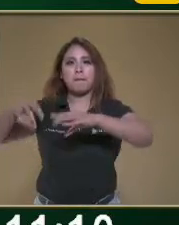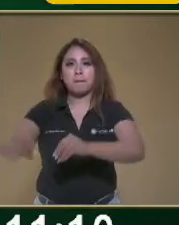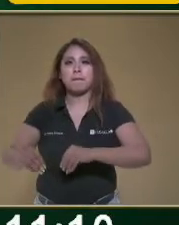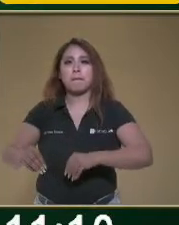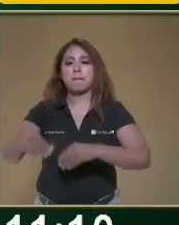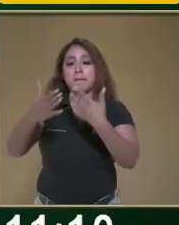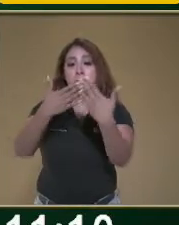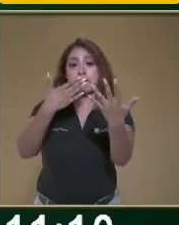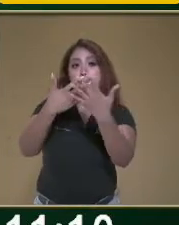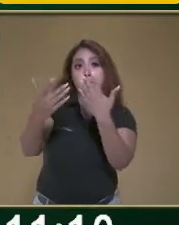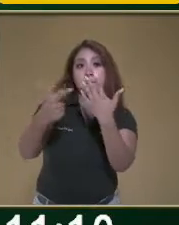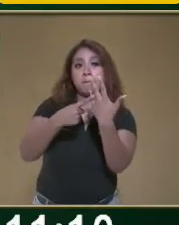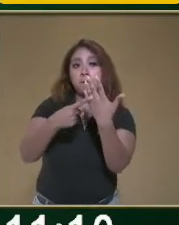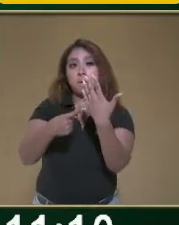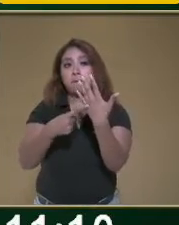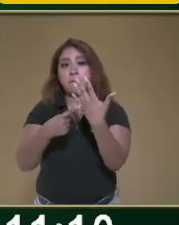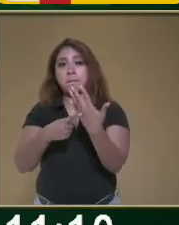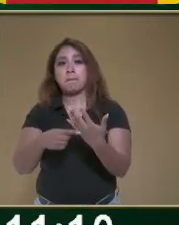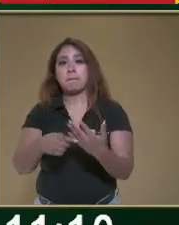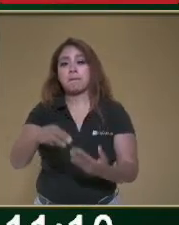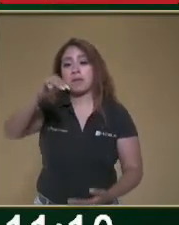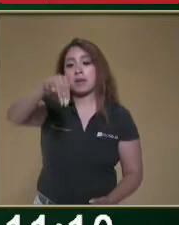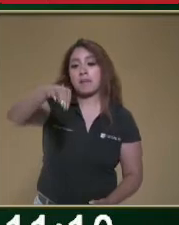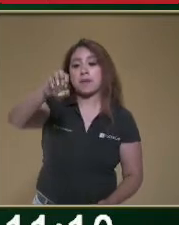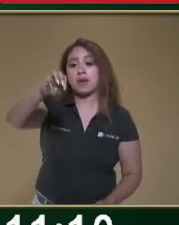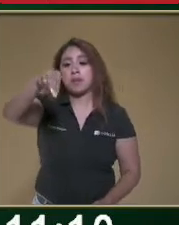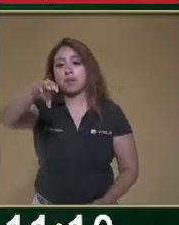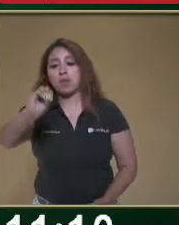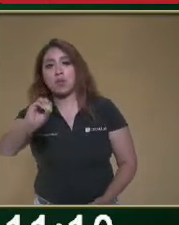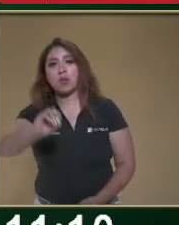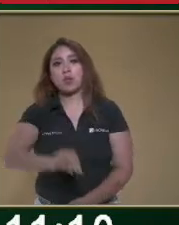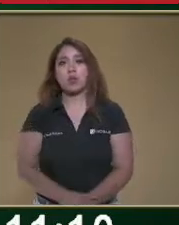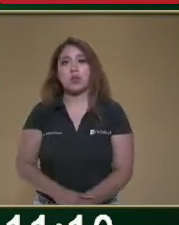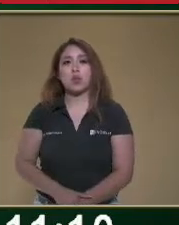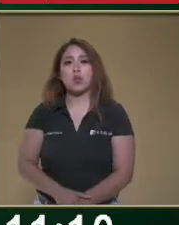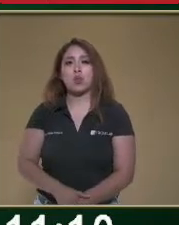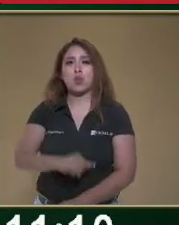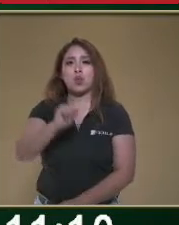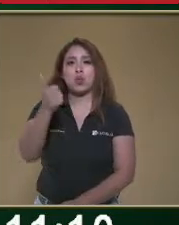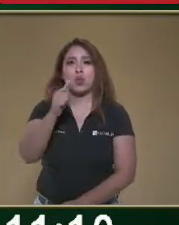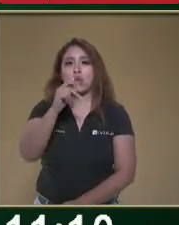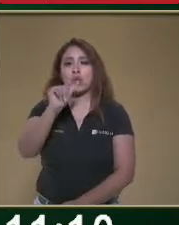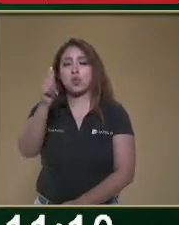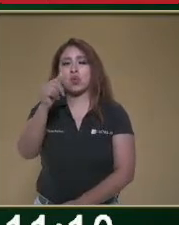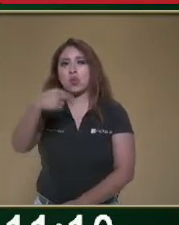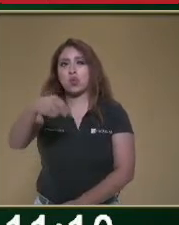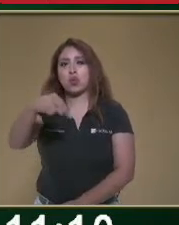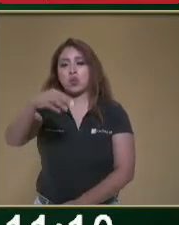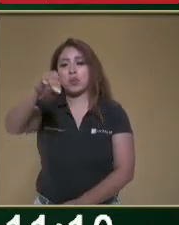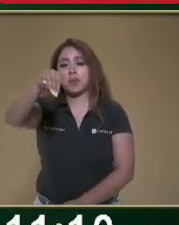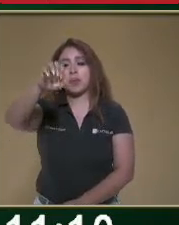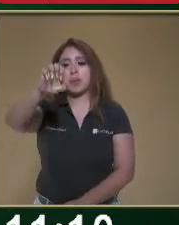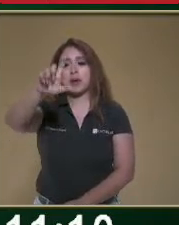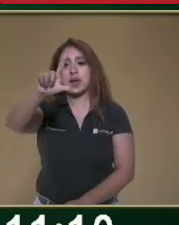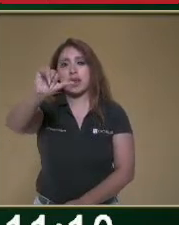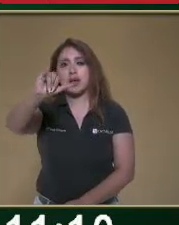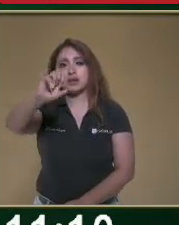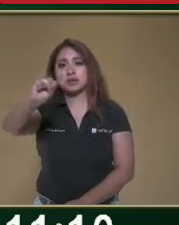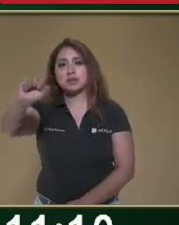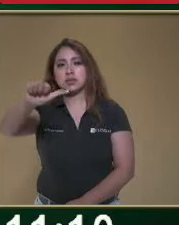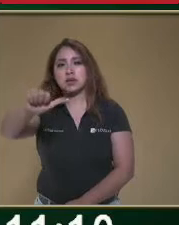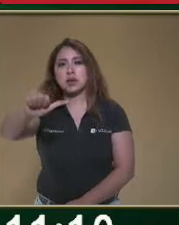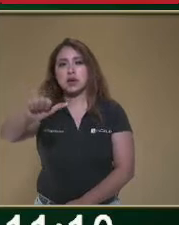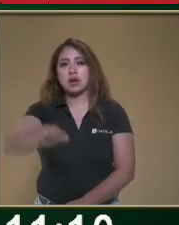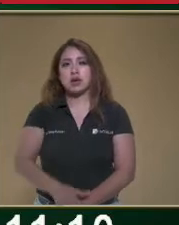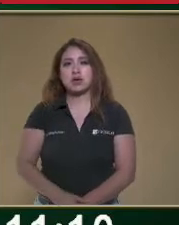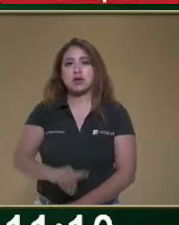mano, la palabra memo, la palabra, otro nombre también Melissa y la palabra micro. Y observamos muy